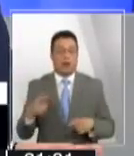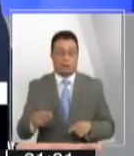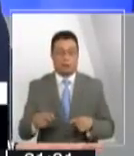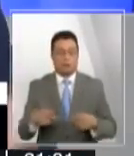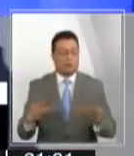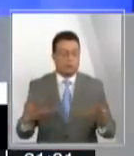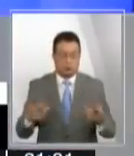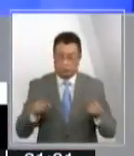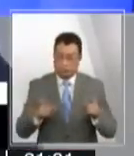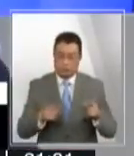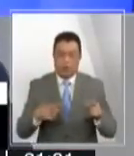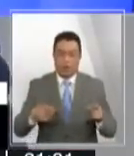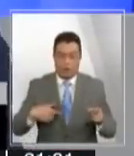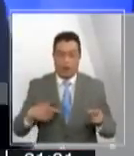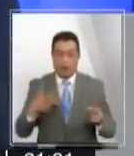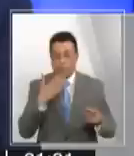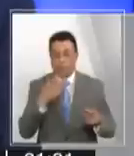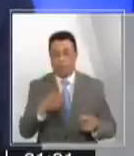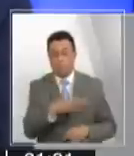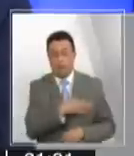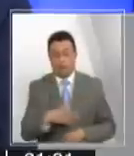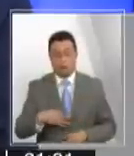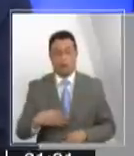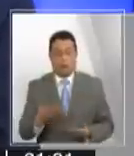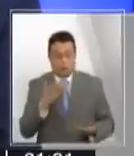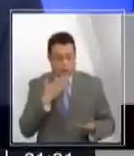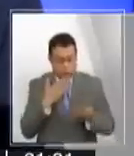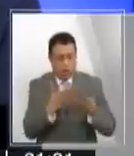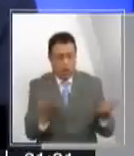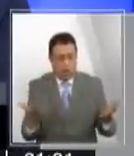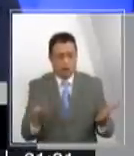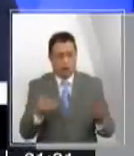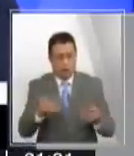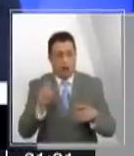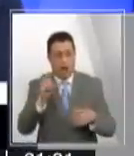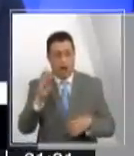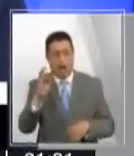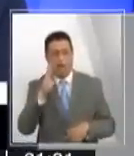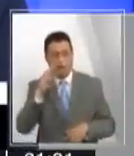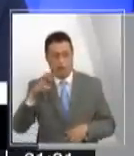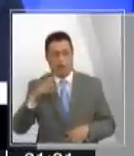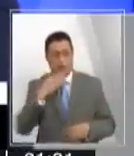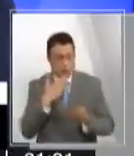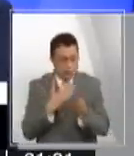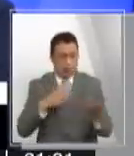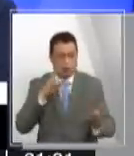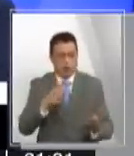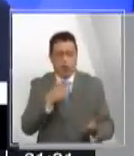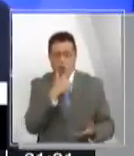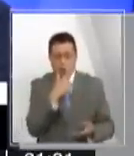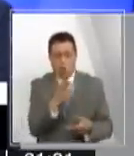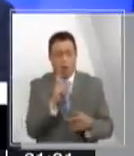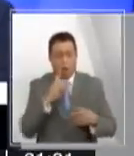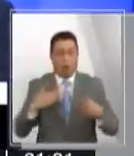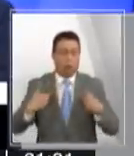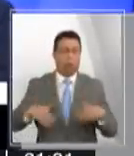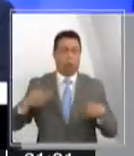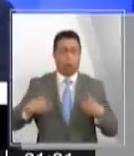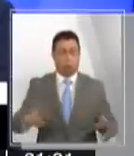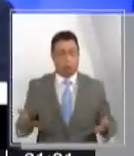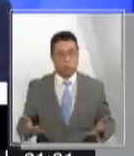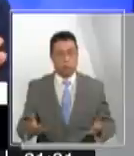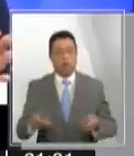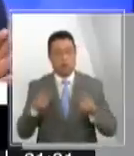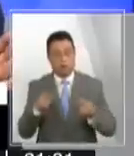ejerzan. Entonces, ¿ministros? Por supuesto, también en el nivel de gabinete, sin ninguna duda. Y a mí me parece entonces que cuando